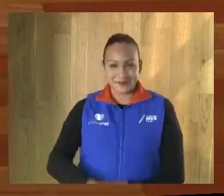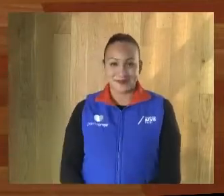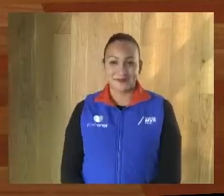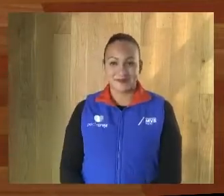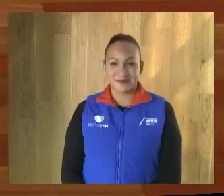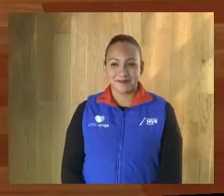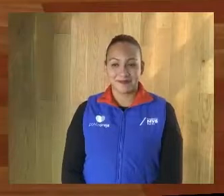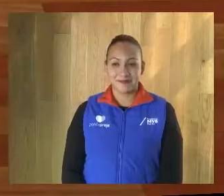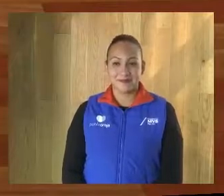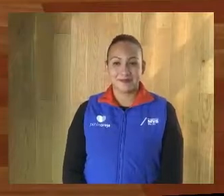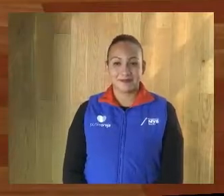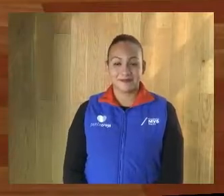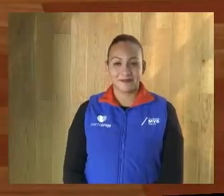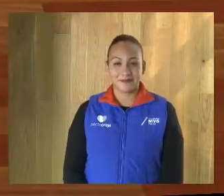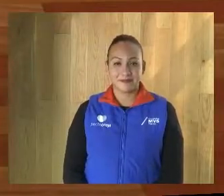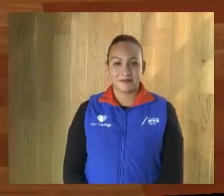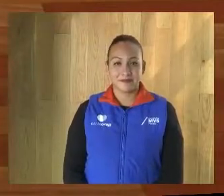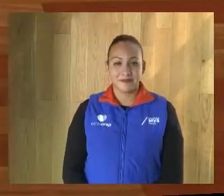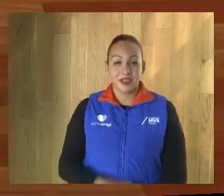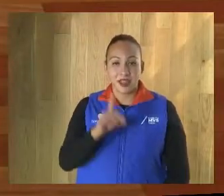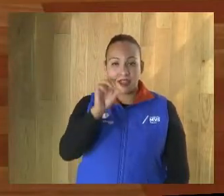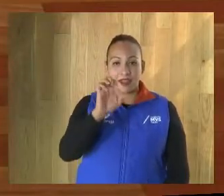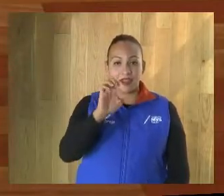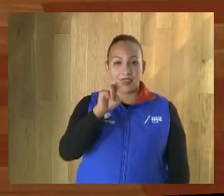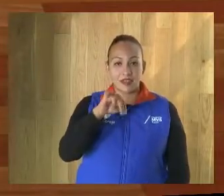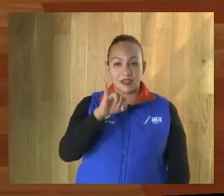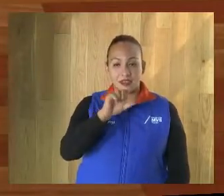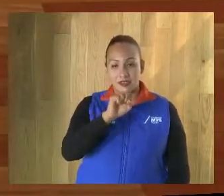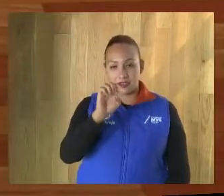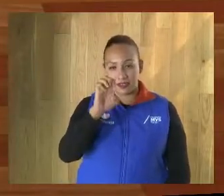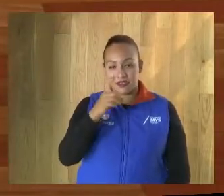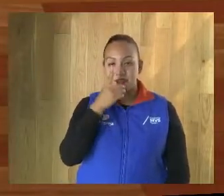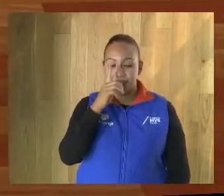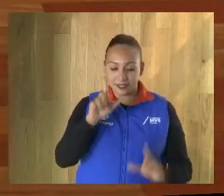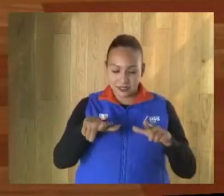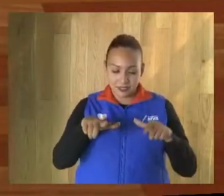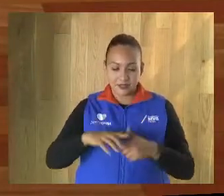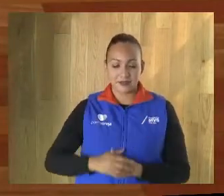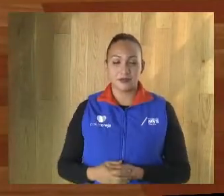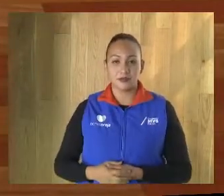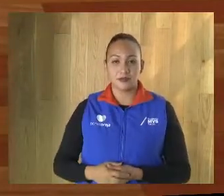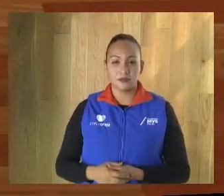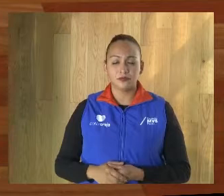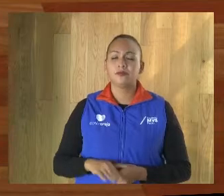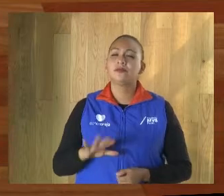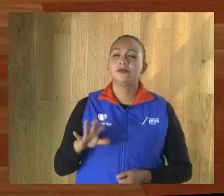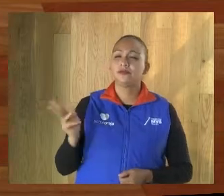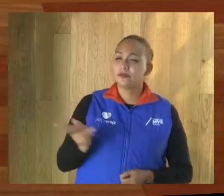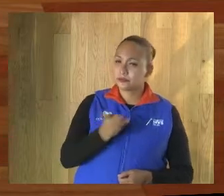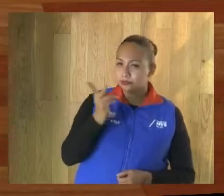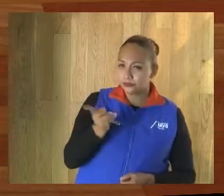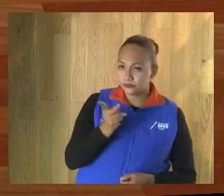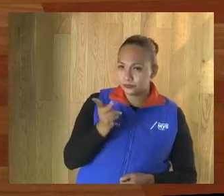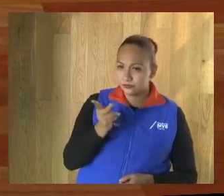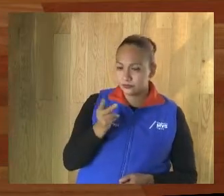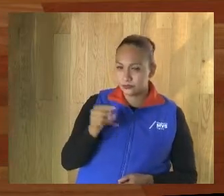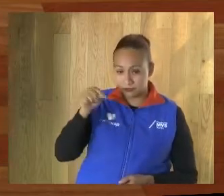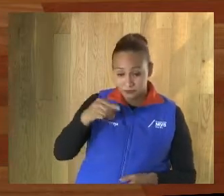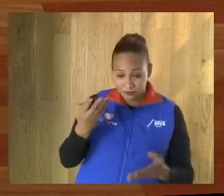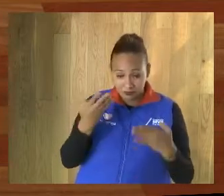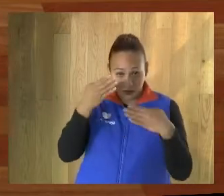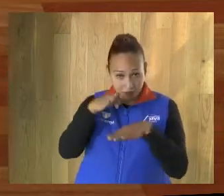¿tenemos algo más? También Denise Gamboa, igualmente en el chat de la plataforma, preguntaba si si ya hay